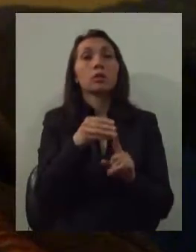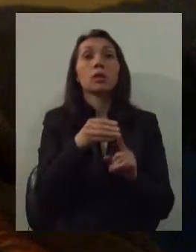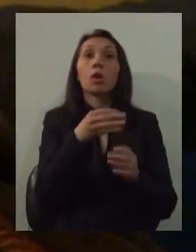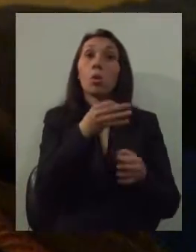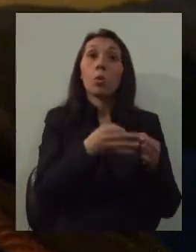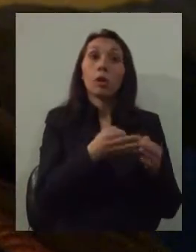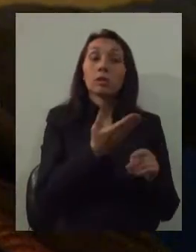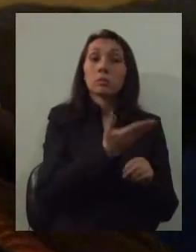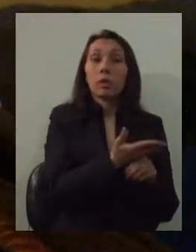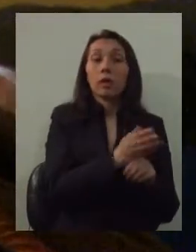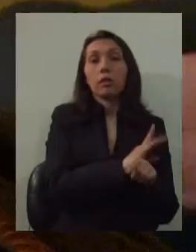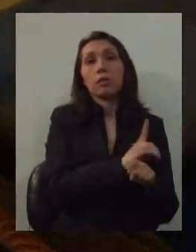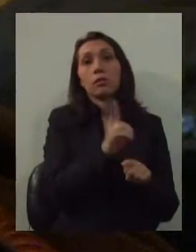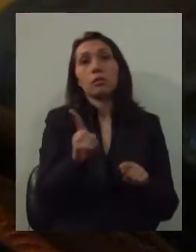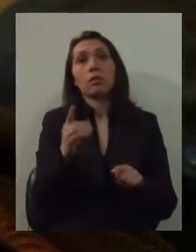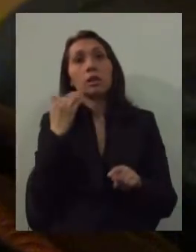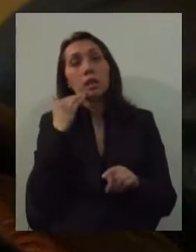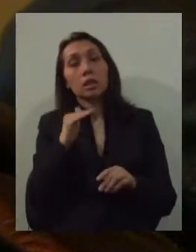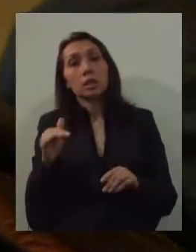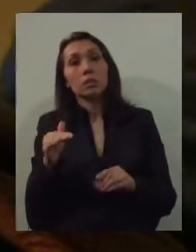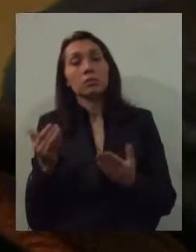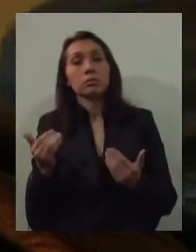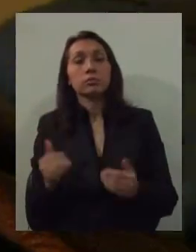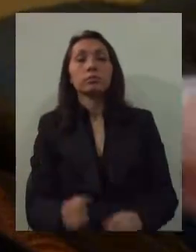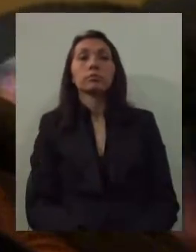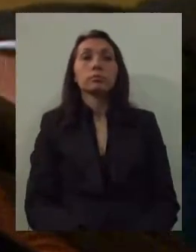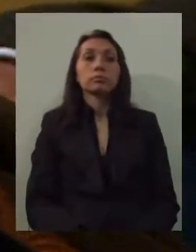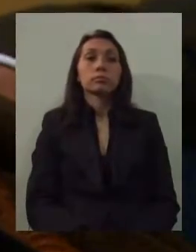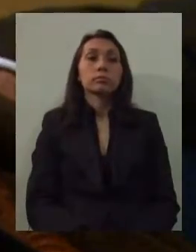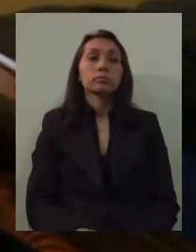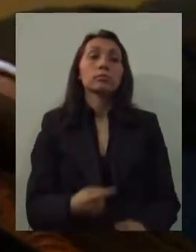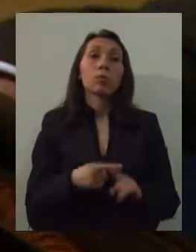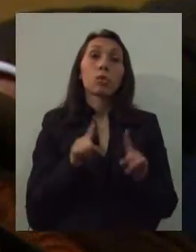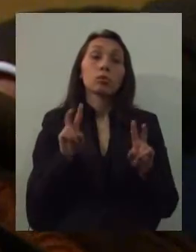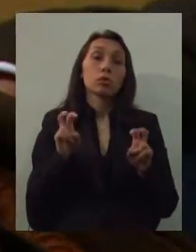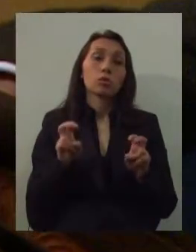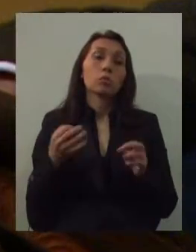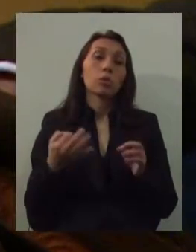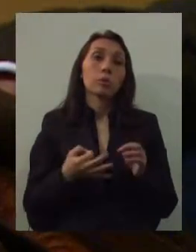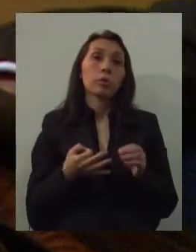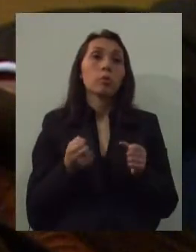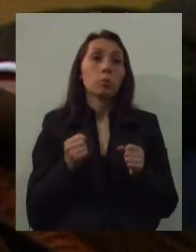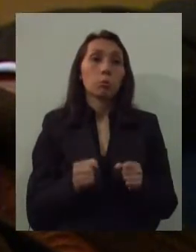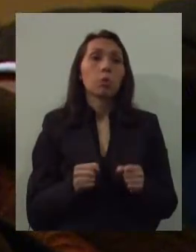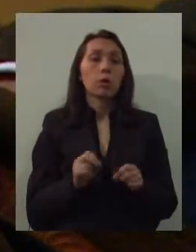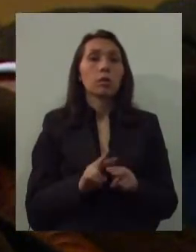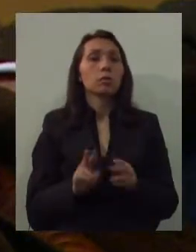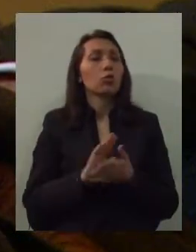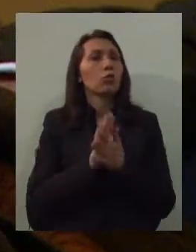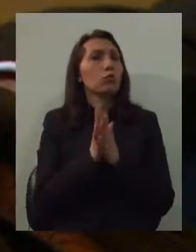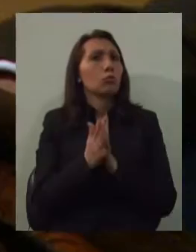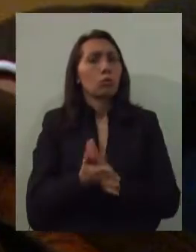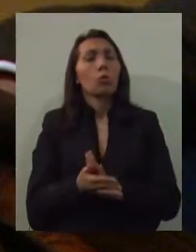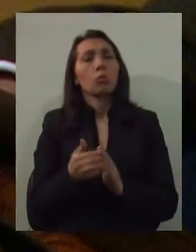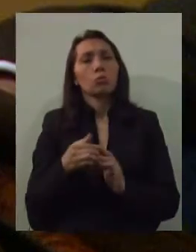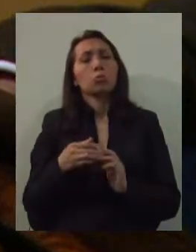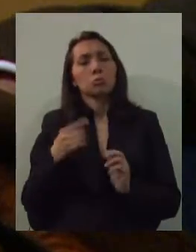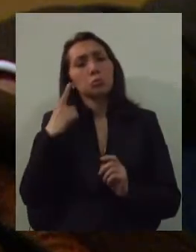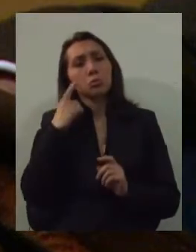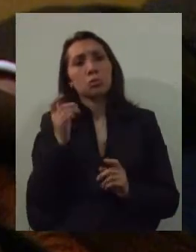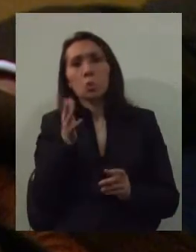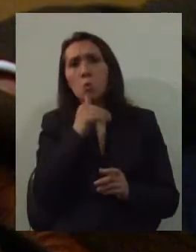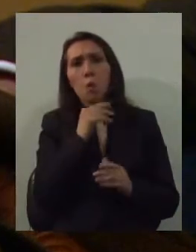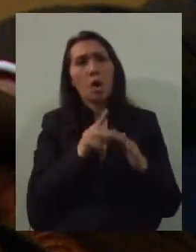estado requirente, del menor y el requerido, ¿no? Sí, sí. Pero en otros ámbitos perfectamente lo podríamos... En todos los ámbitos, a mí me parece que